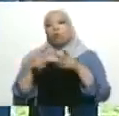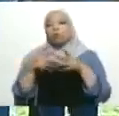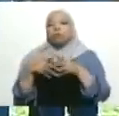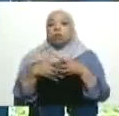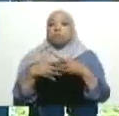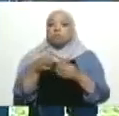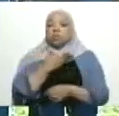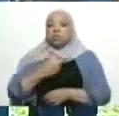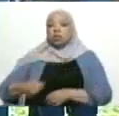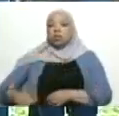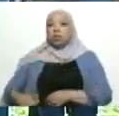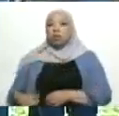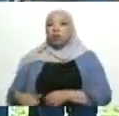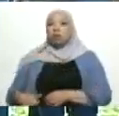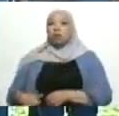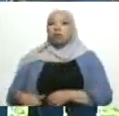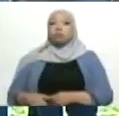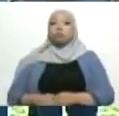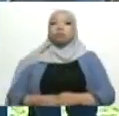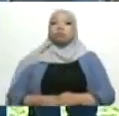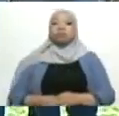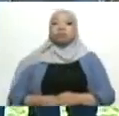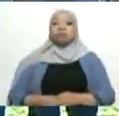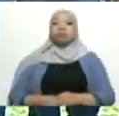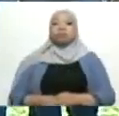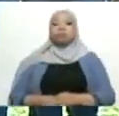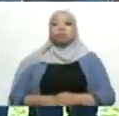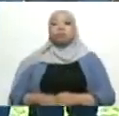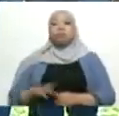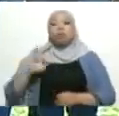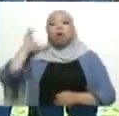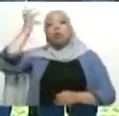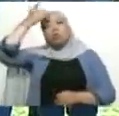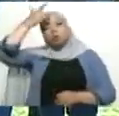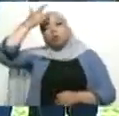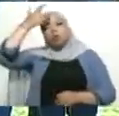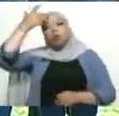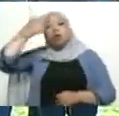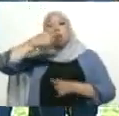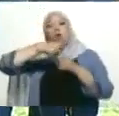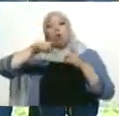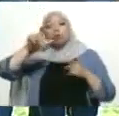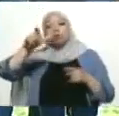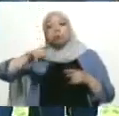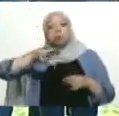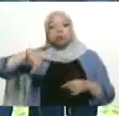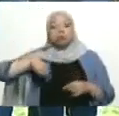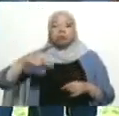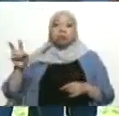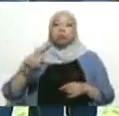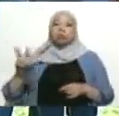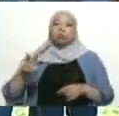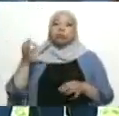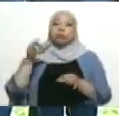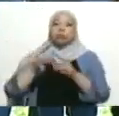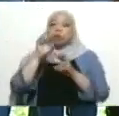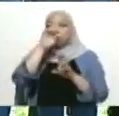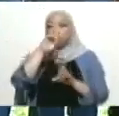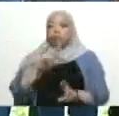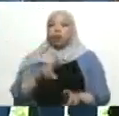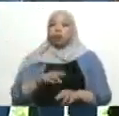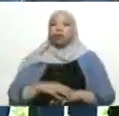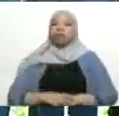Abrams o un Donald Trump o un Biden, que no se meta nadie en nuestro país. Exigimos respeto.